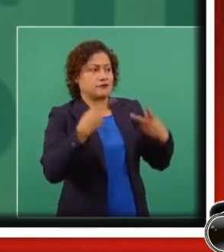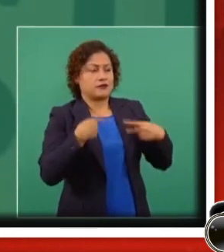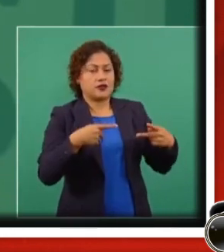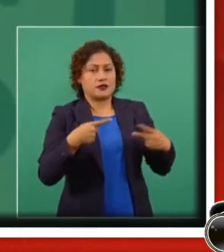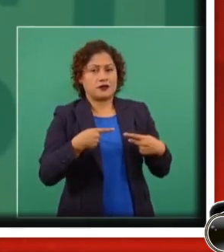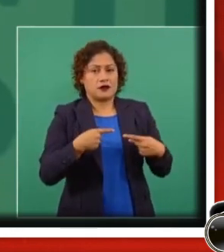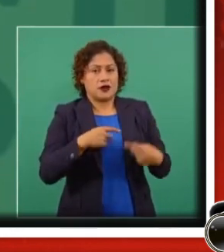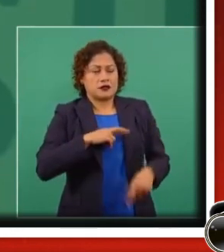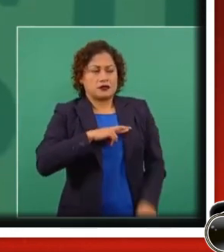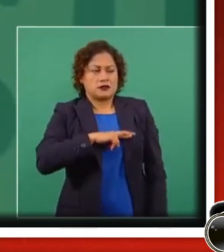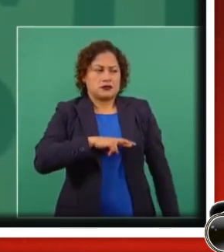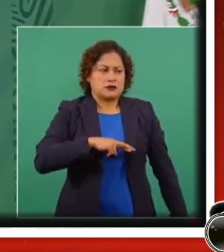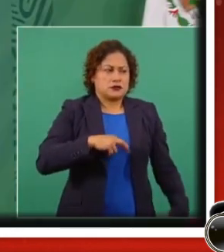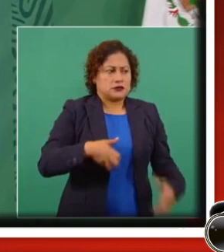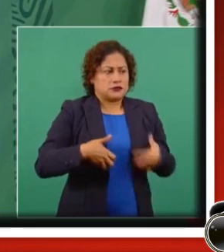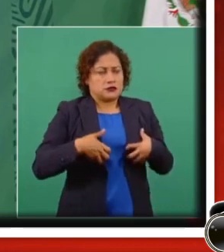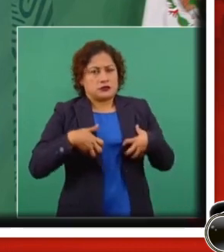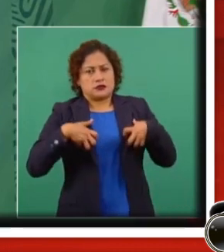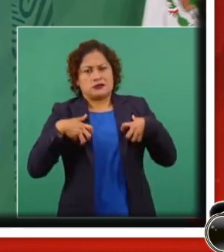deberían de serenarse,